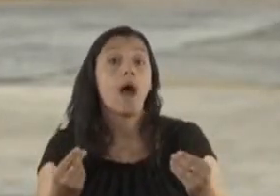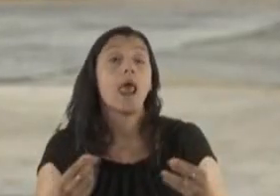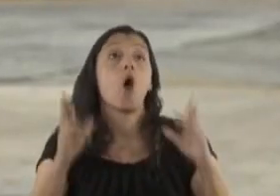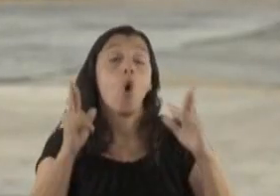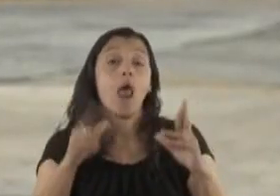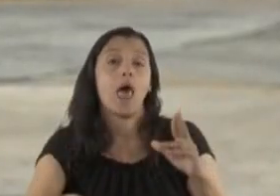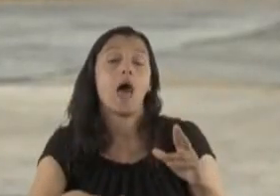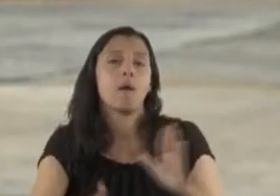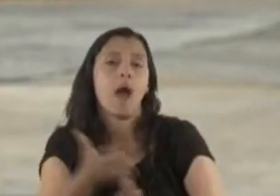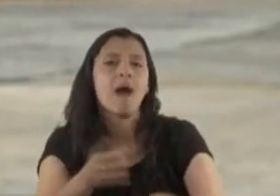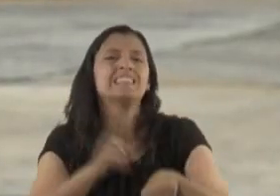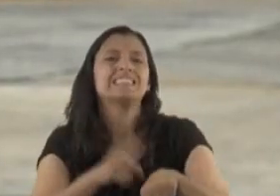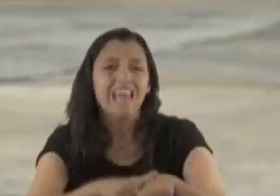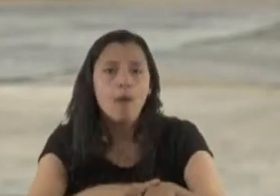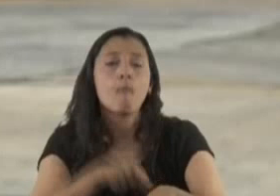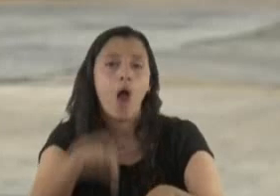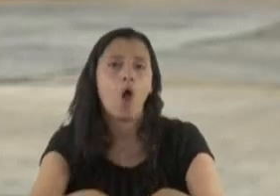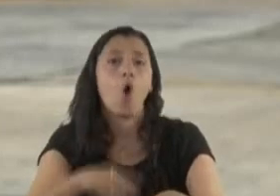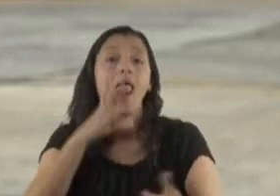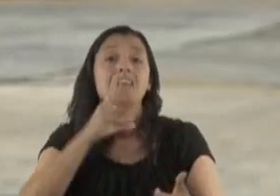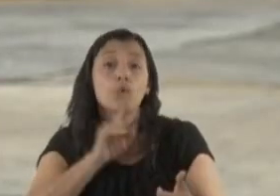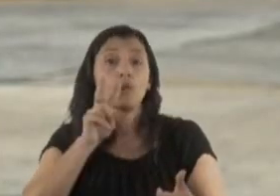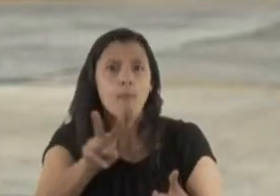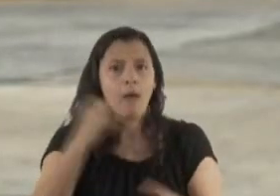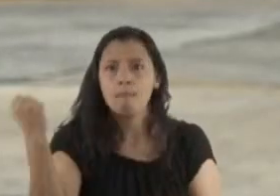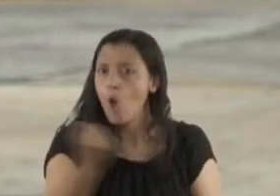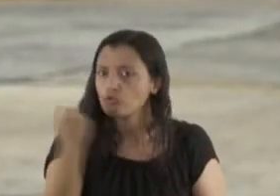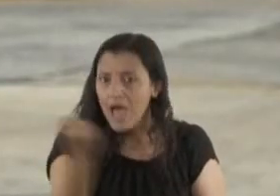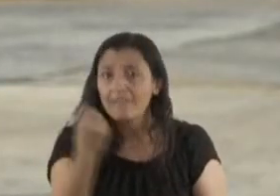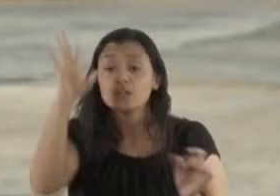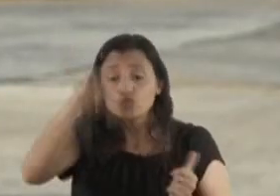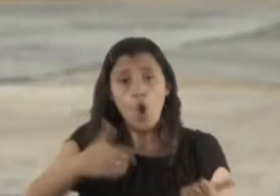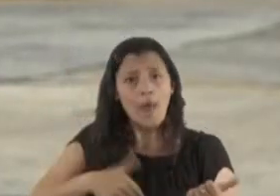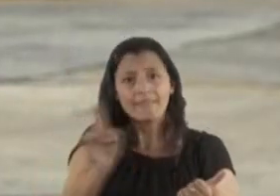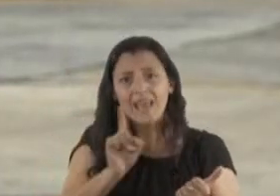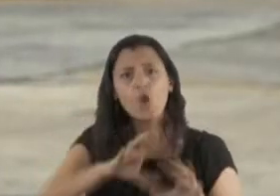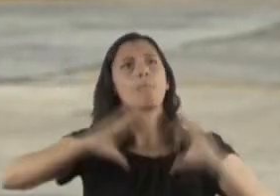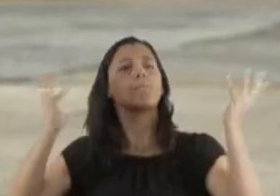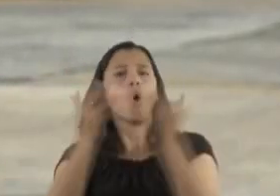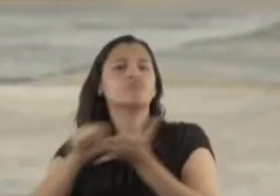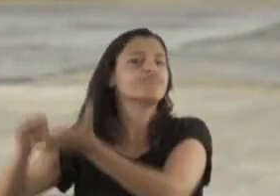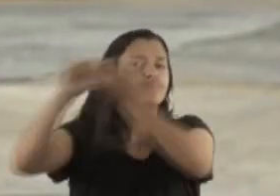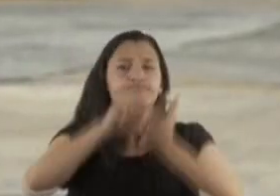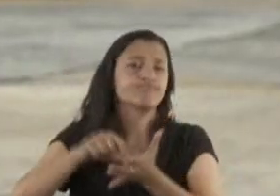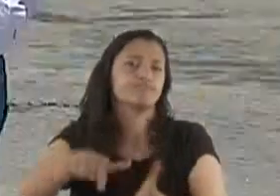esta última barrera que tiene la espina y que ha sido tan importante no sólo para argentina sino para todo el mundo en la respuesta a la pandemia